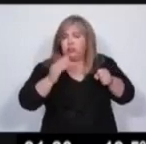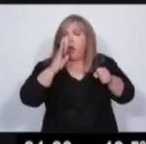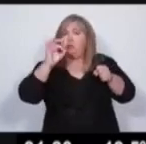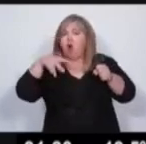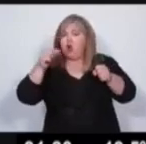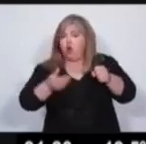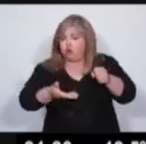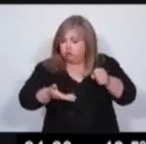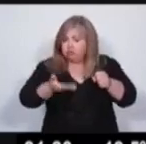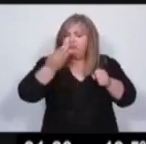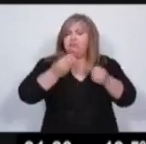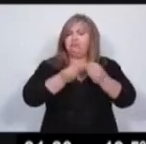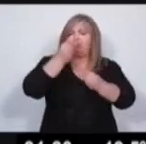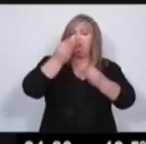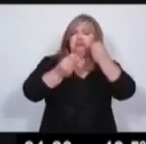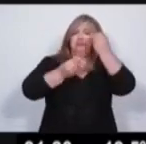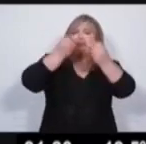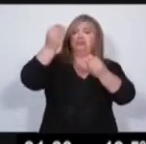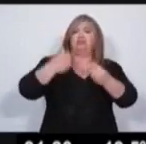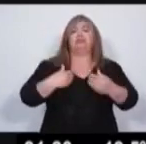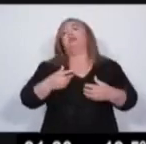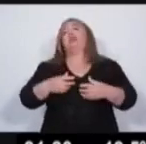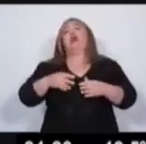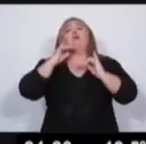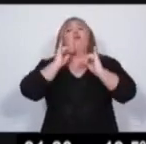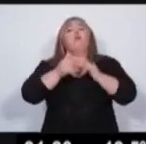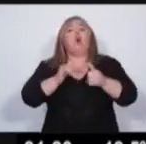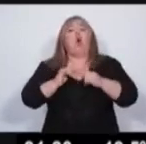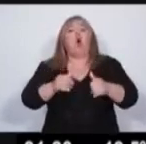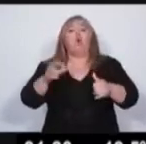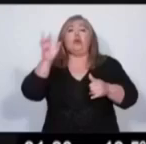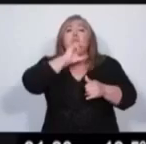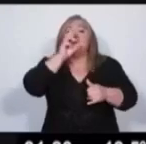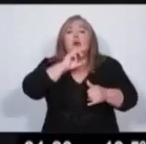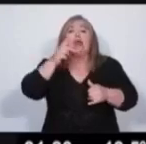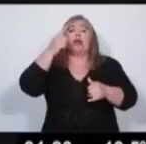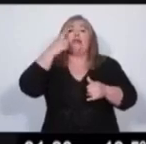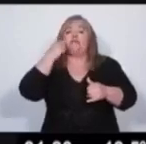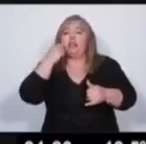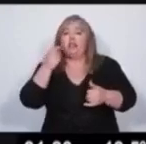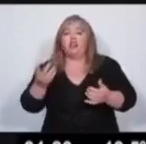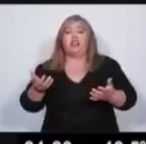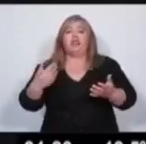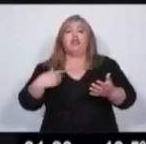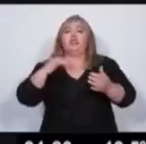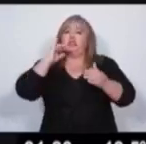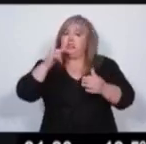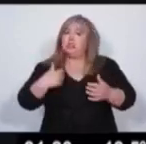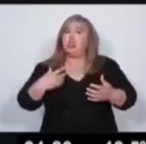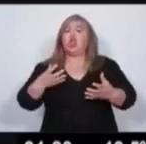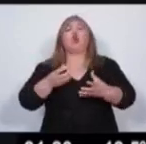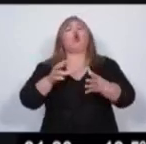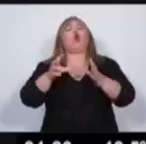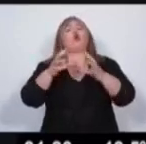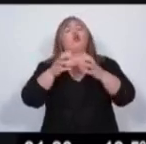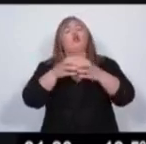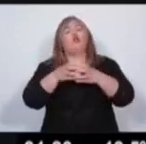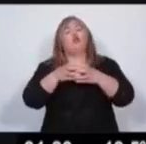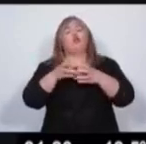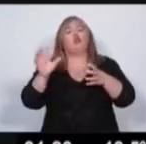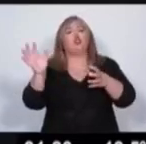y a los pibes y a las pibas como dijo Lucas hilardo los vamos a acompañar con políticas de estado de salud mental